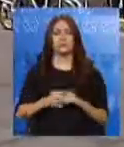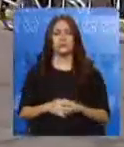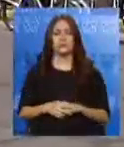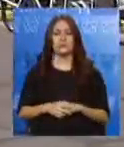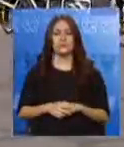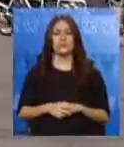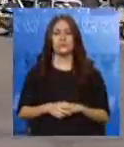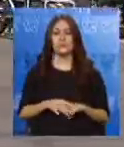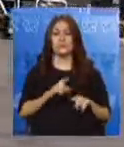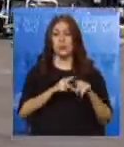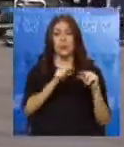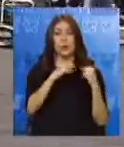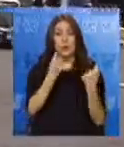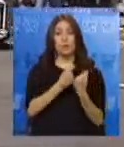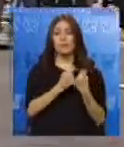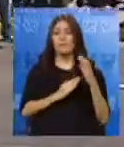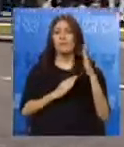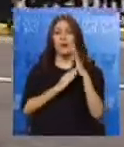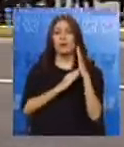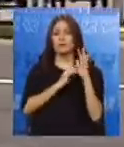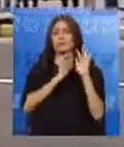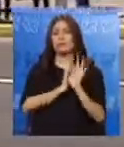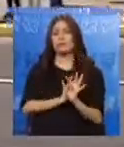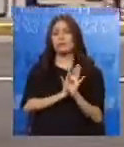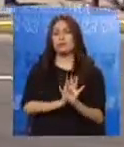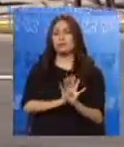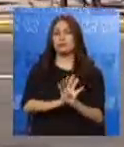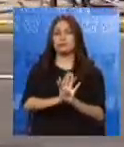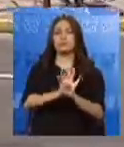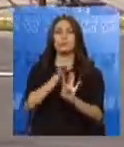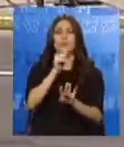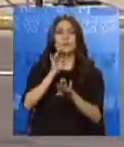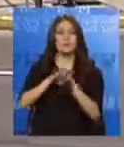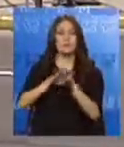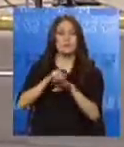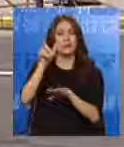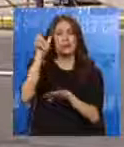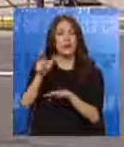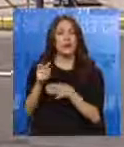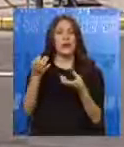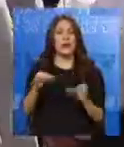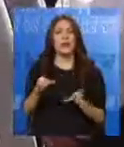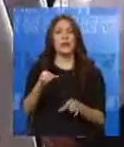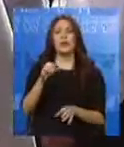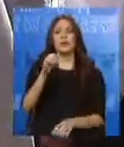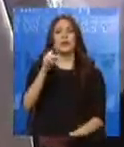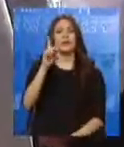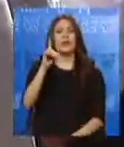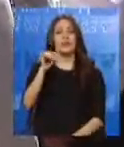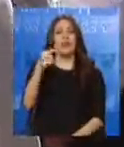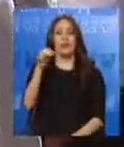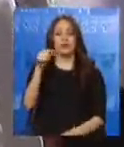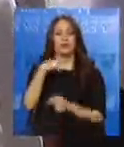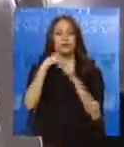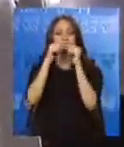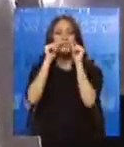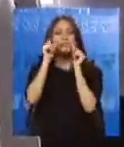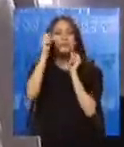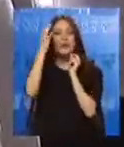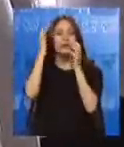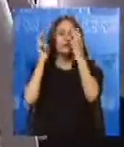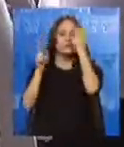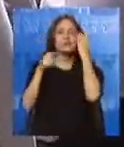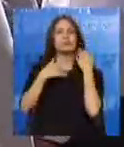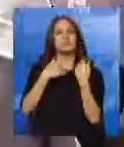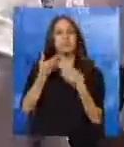Se trató de una marcha pacífica que recorrió algunos puntos del norte de Quito y fue convocada por el radiodifusor Diego Okendo, a quien le preocupa que tras el concurso de